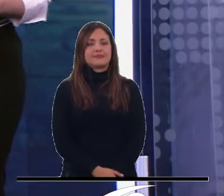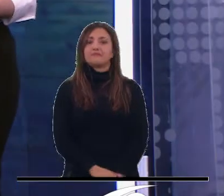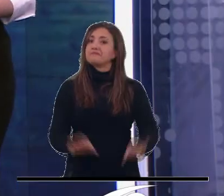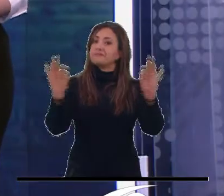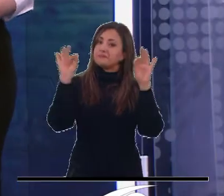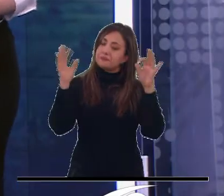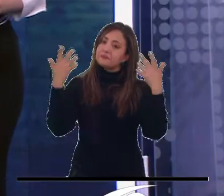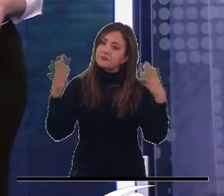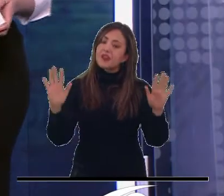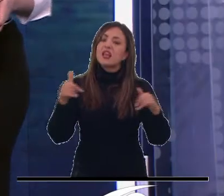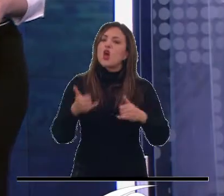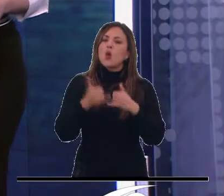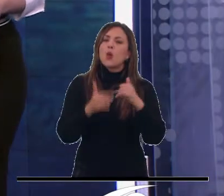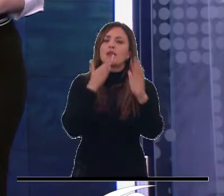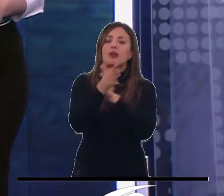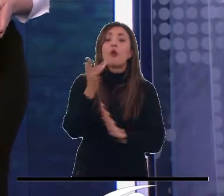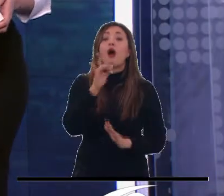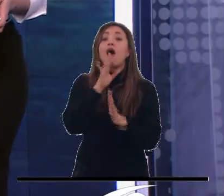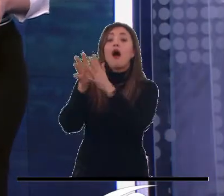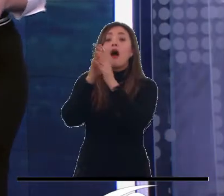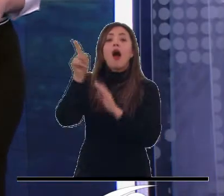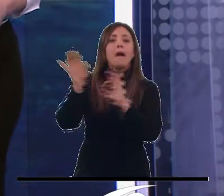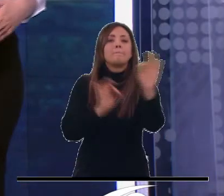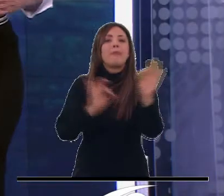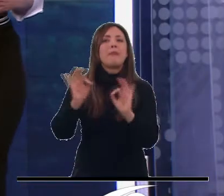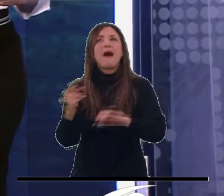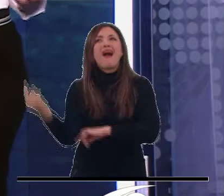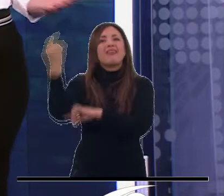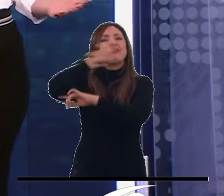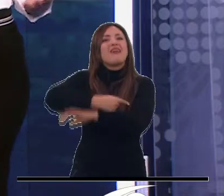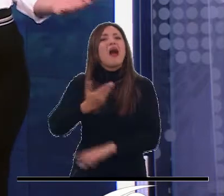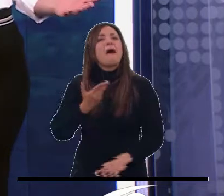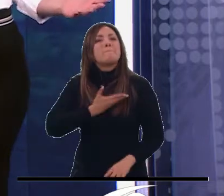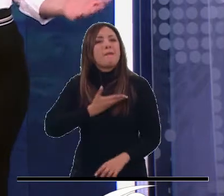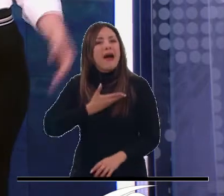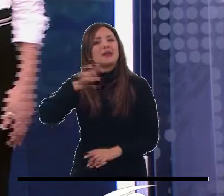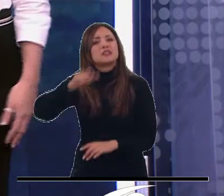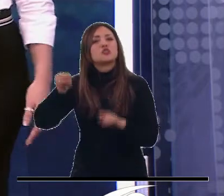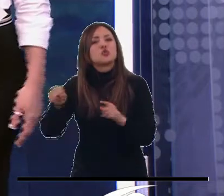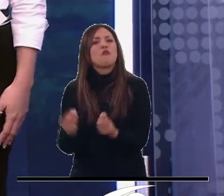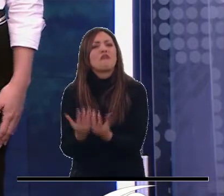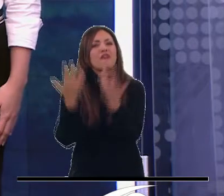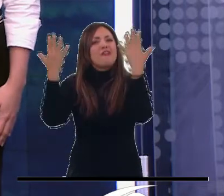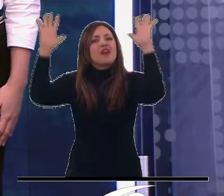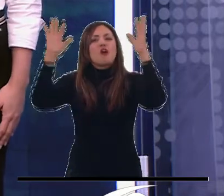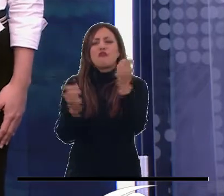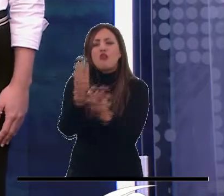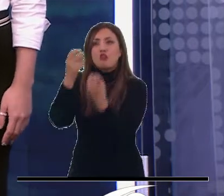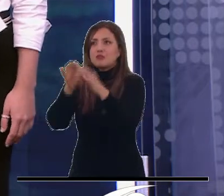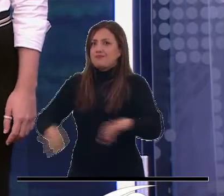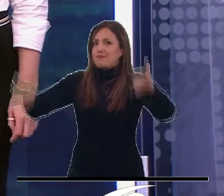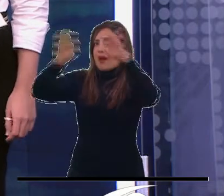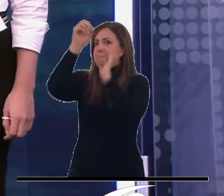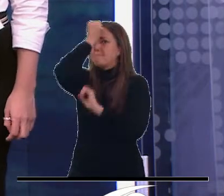Muy bien, y para el cierre, Estados Unidos se prepara para el Día de las Madres, la fiesta floral más importante y más grande de esa industria,